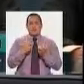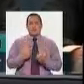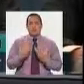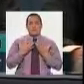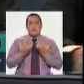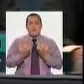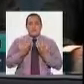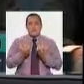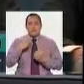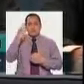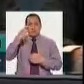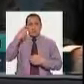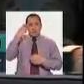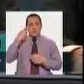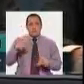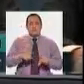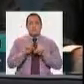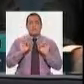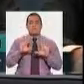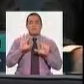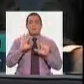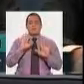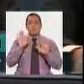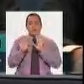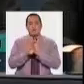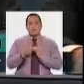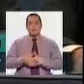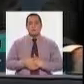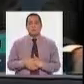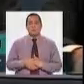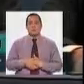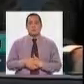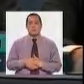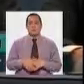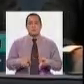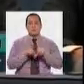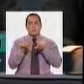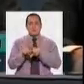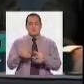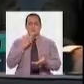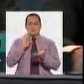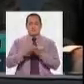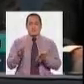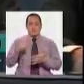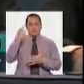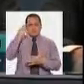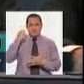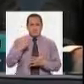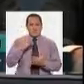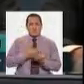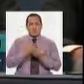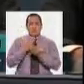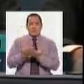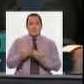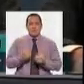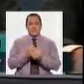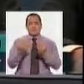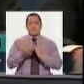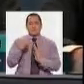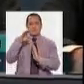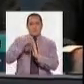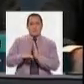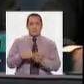afán político, seguramente minusválido, digamos, de poder plantear una cuestión